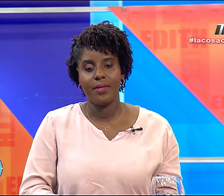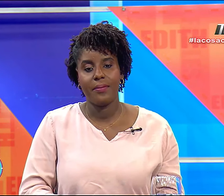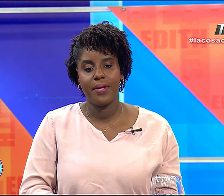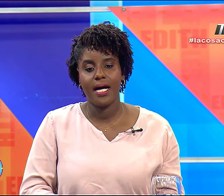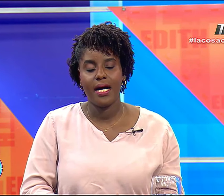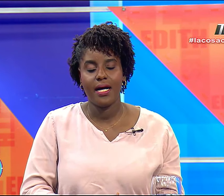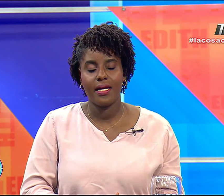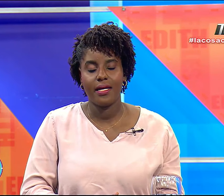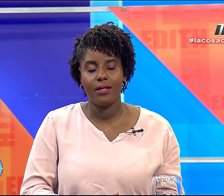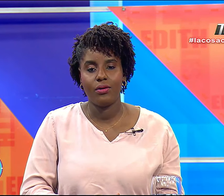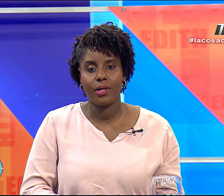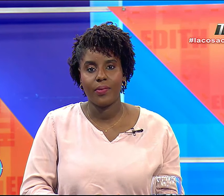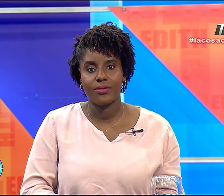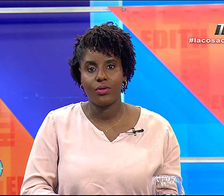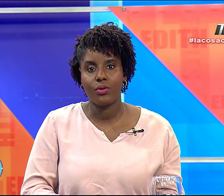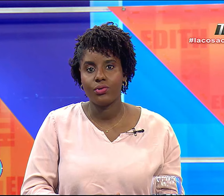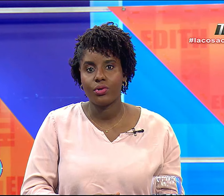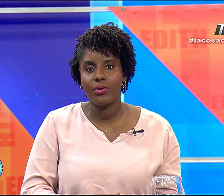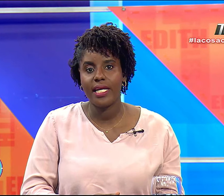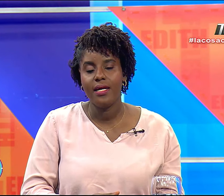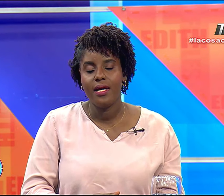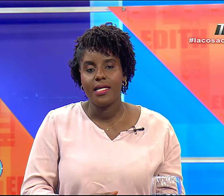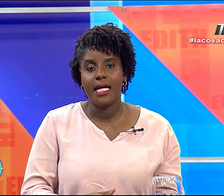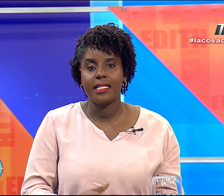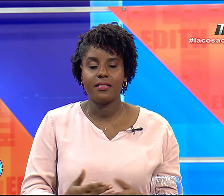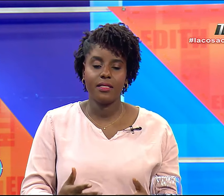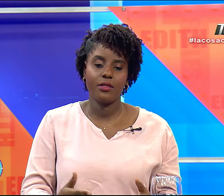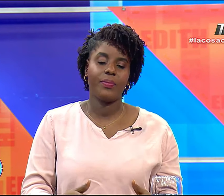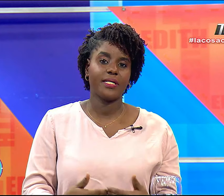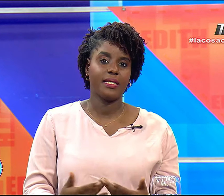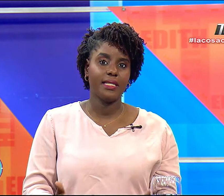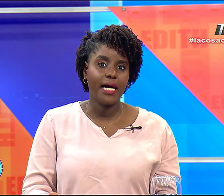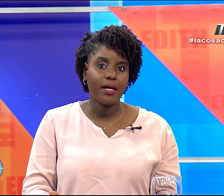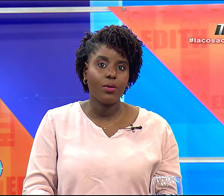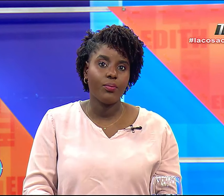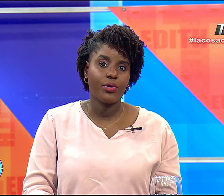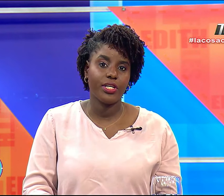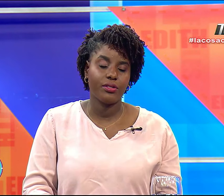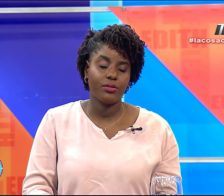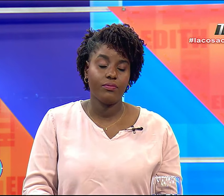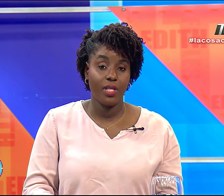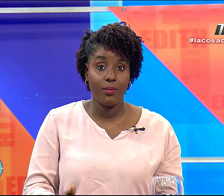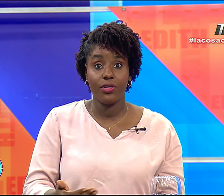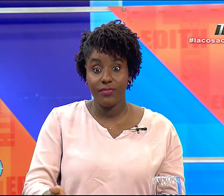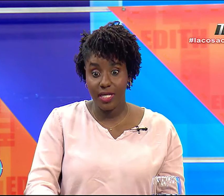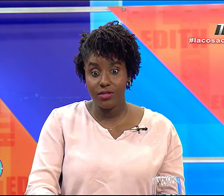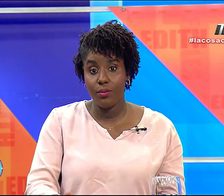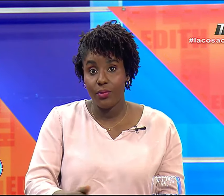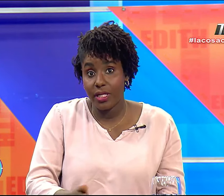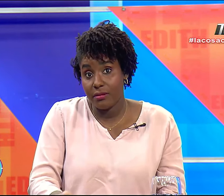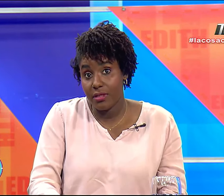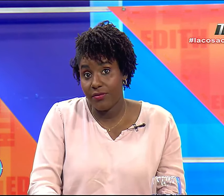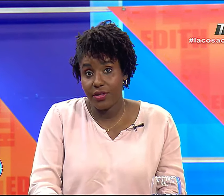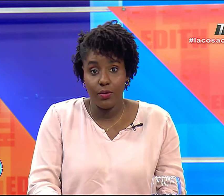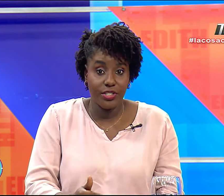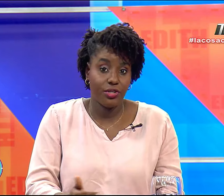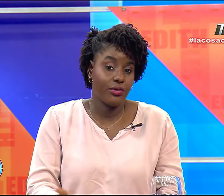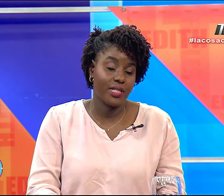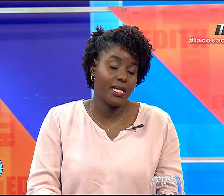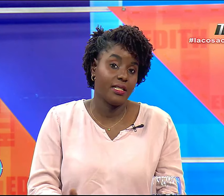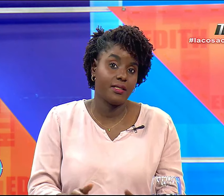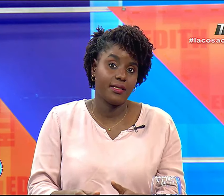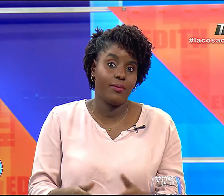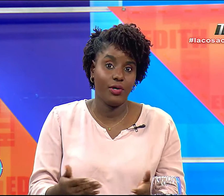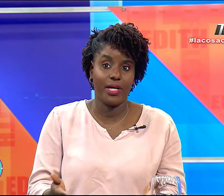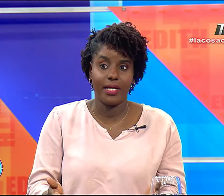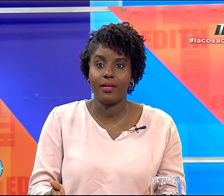esa misma lo que pasó junto con él, y han decidido presentar un proyecto de modificación, porque si Alfredo Pacheco y otra